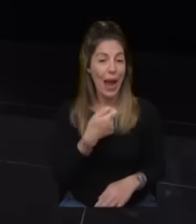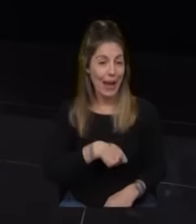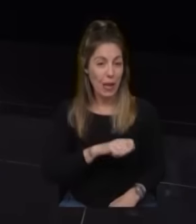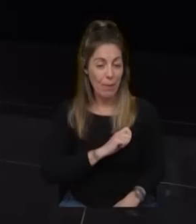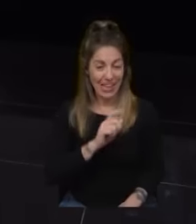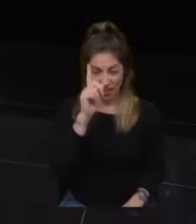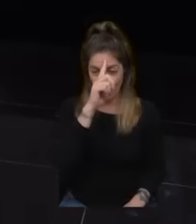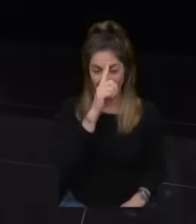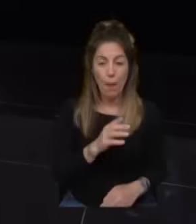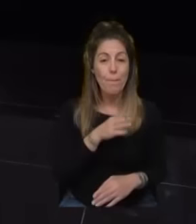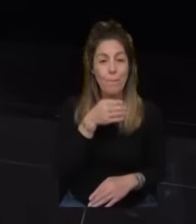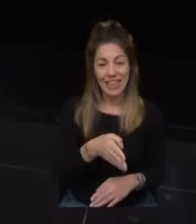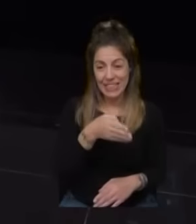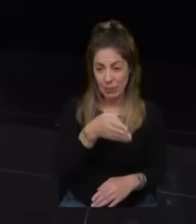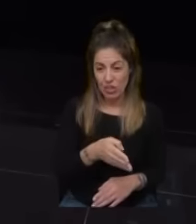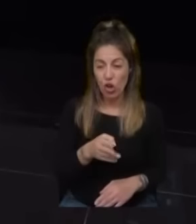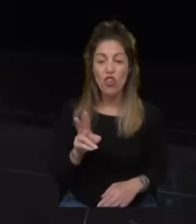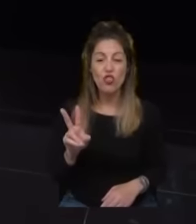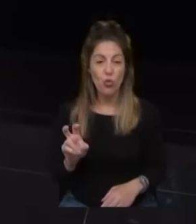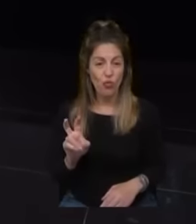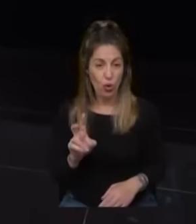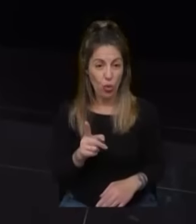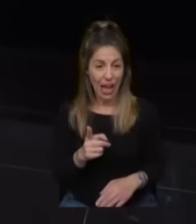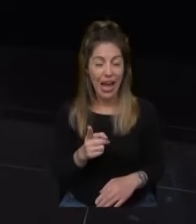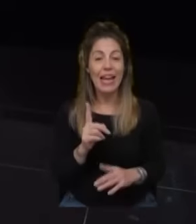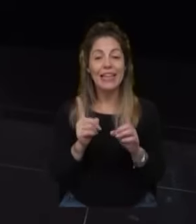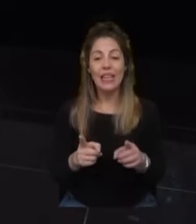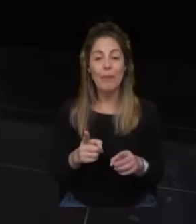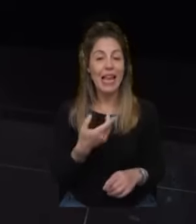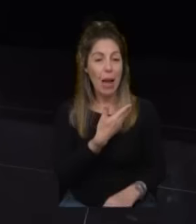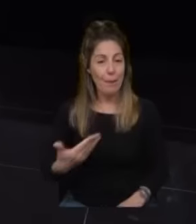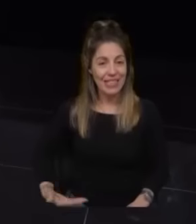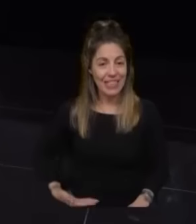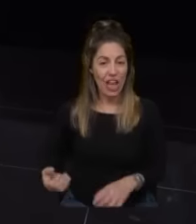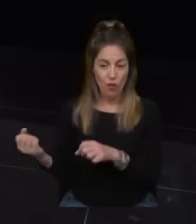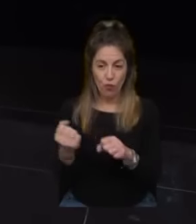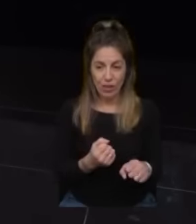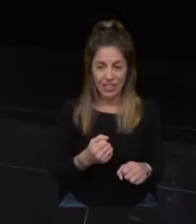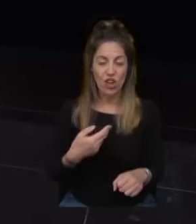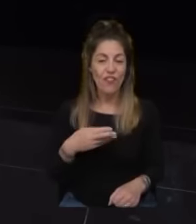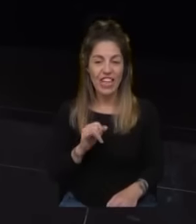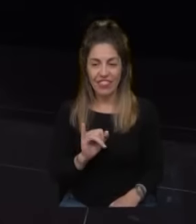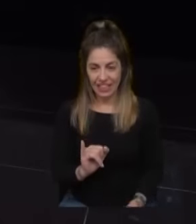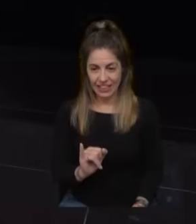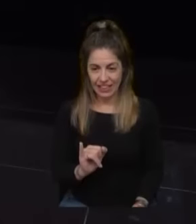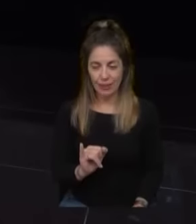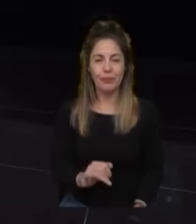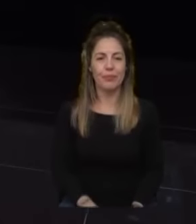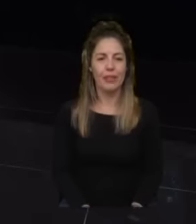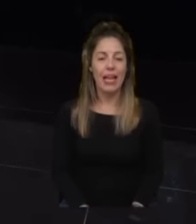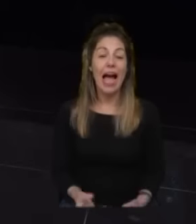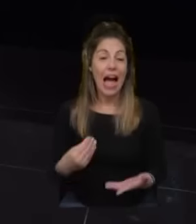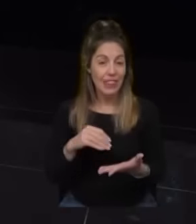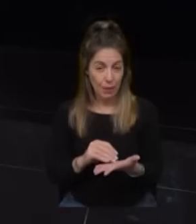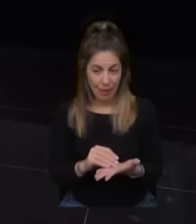su viuda, Dorothy Dolly Moore, de 99 años, y también la presidenta de la Fundación Mario Benedetti, Hortensia Campanella.